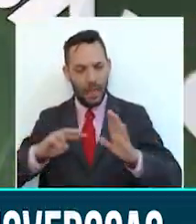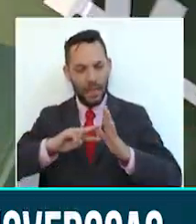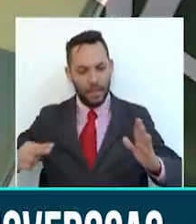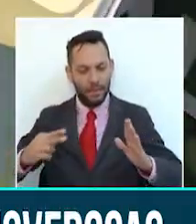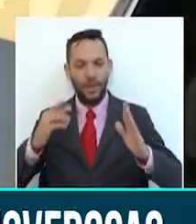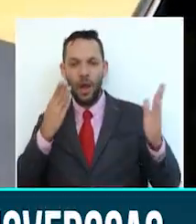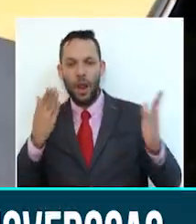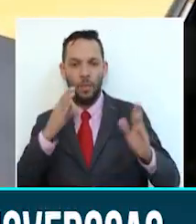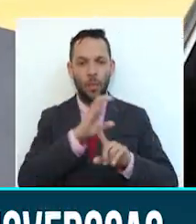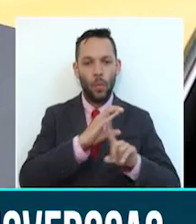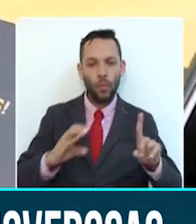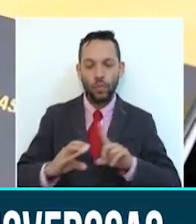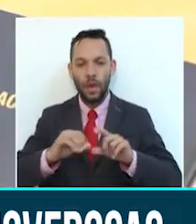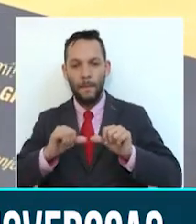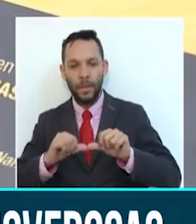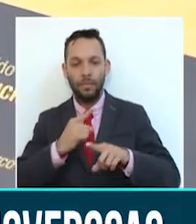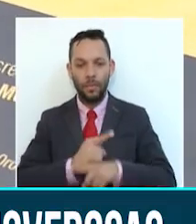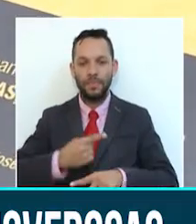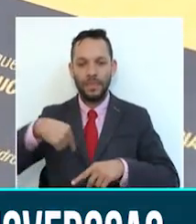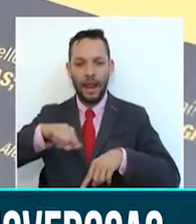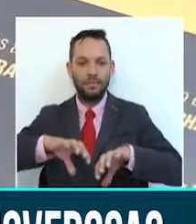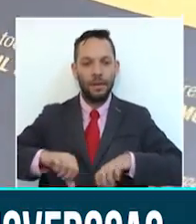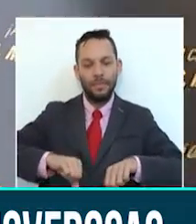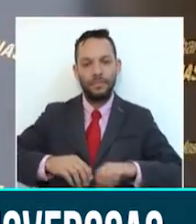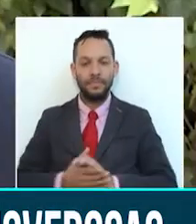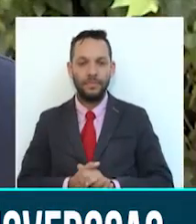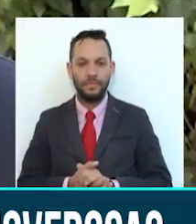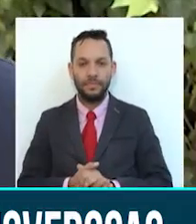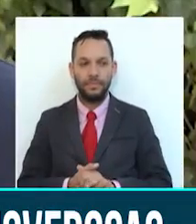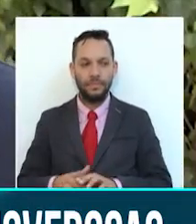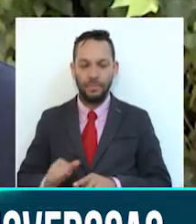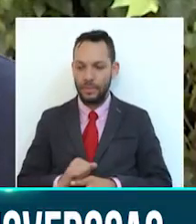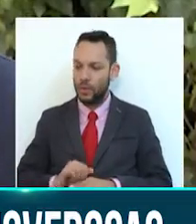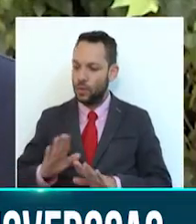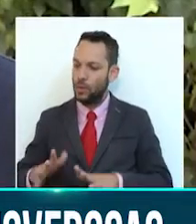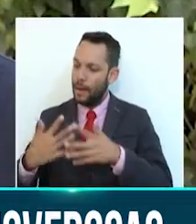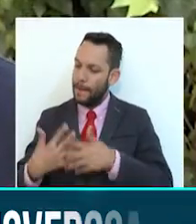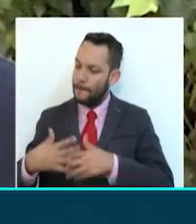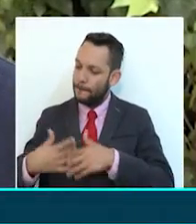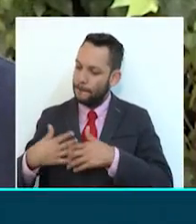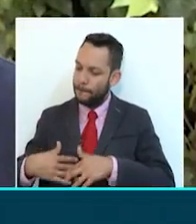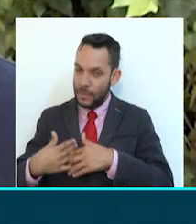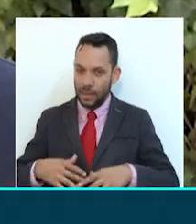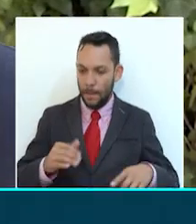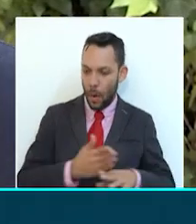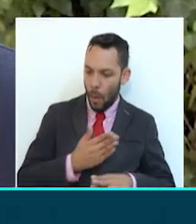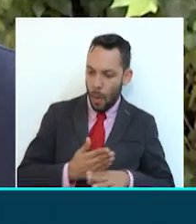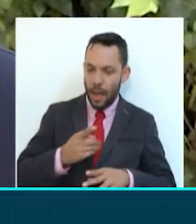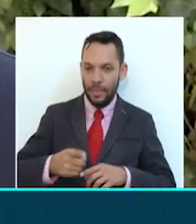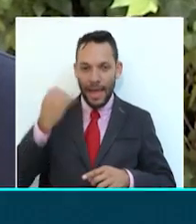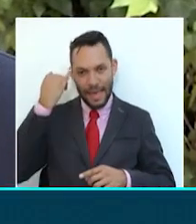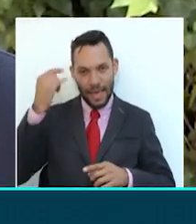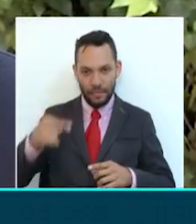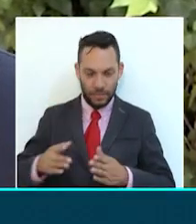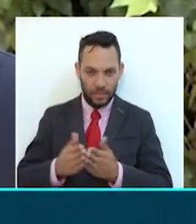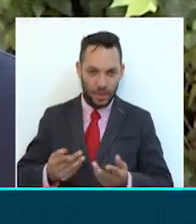la cultura, la inmediatez, entre otras dinámicas. Aplica para problemas empresariales, para problemas